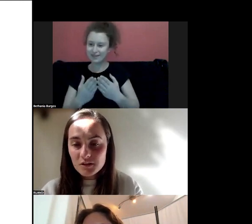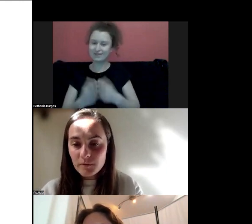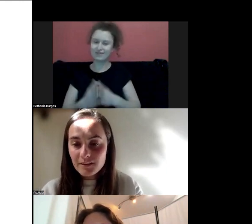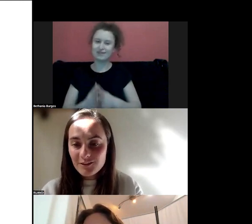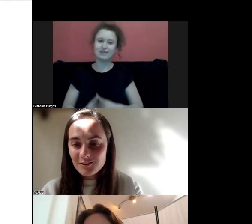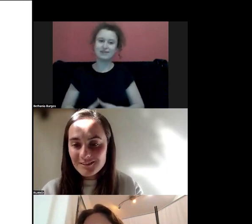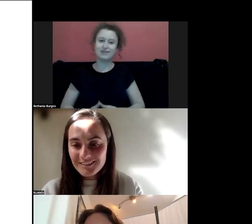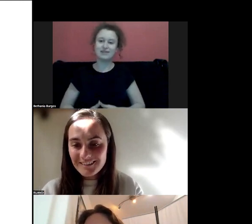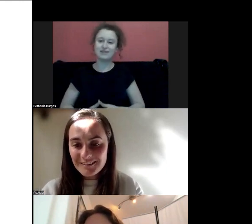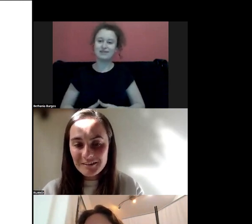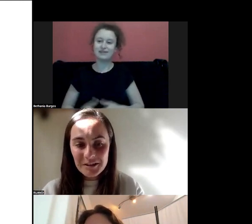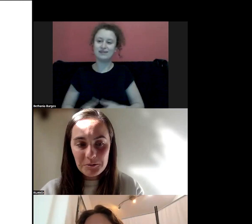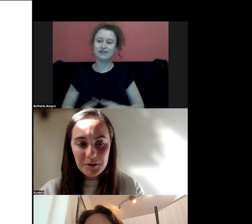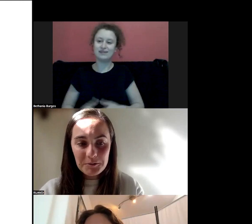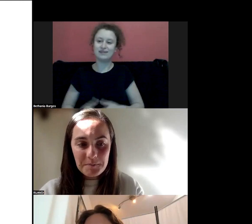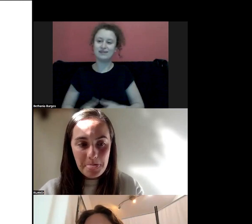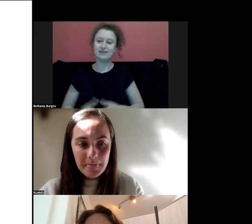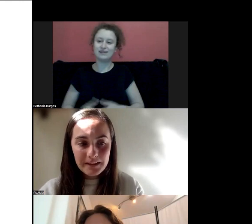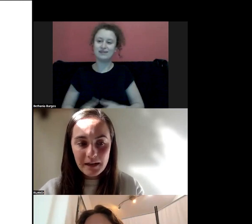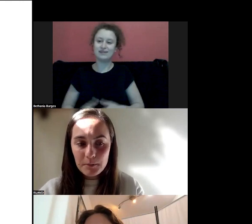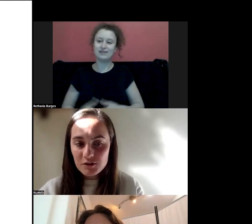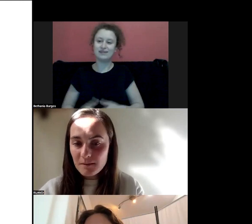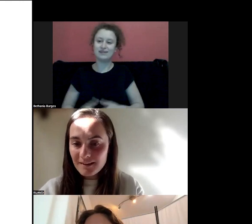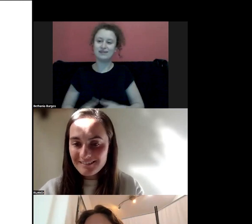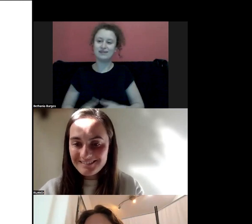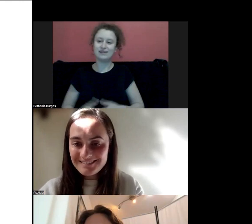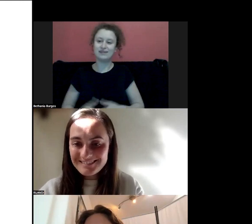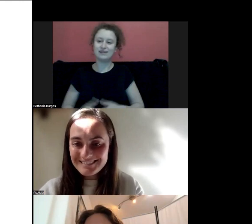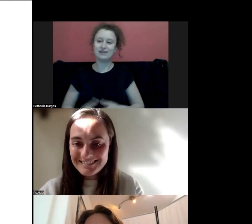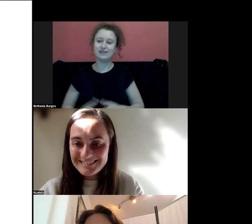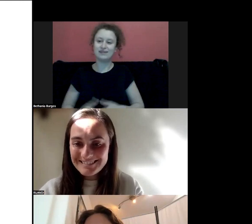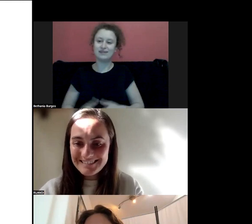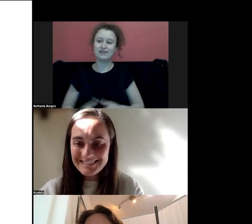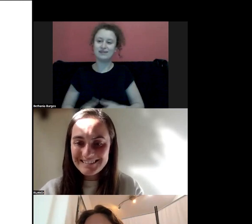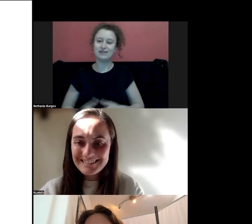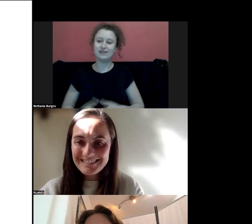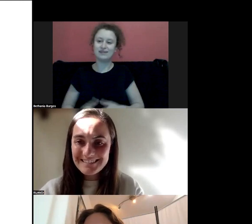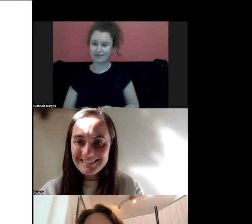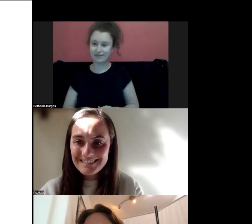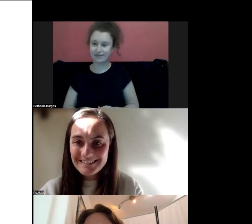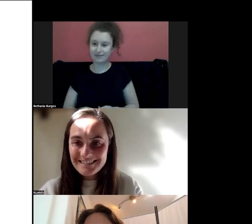estos conocimientos y bueno, hasta la próxima.